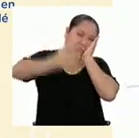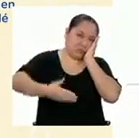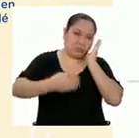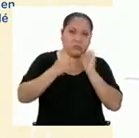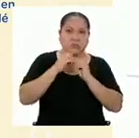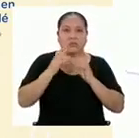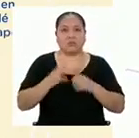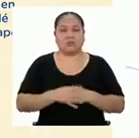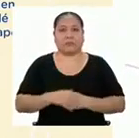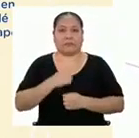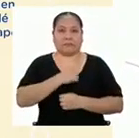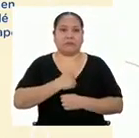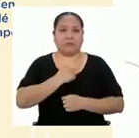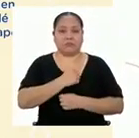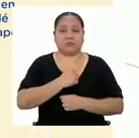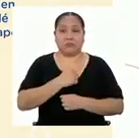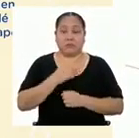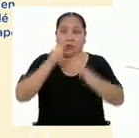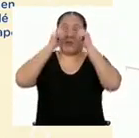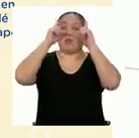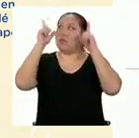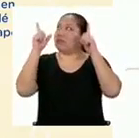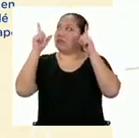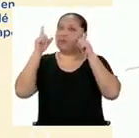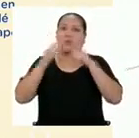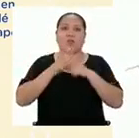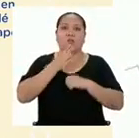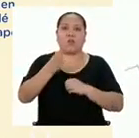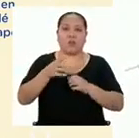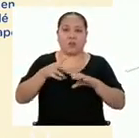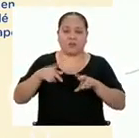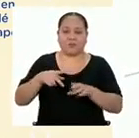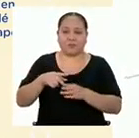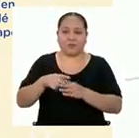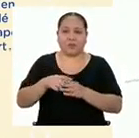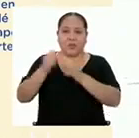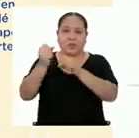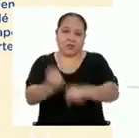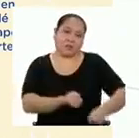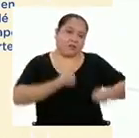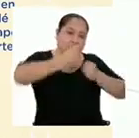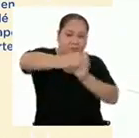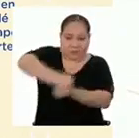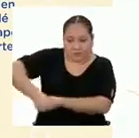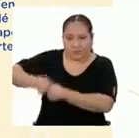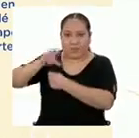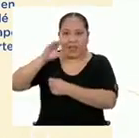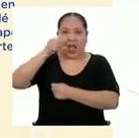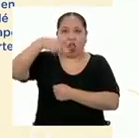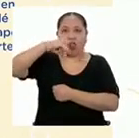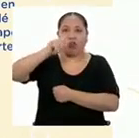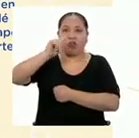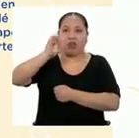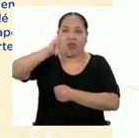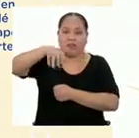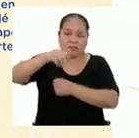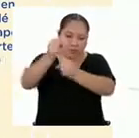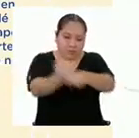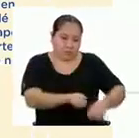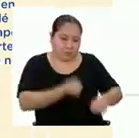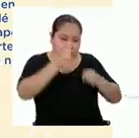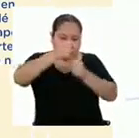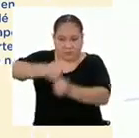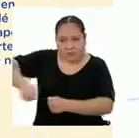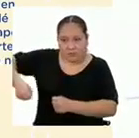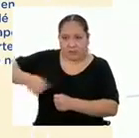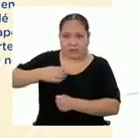¡Qué pena! Bueno, pero apenas me desperté fui a hacer canotaje. Todos remábamos fuerte para sentir la adrenalina, a pesar de las